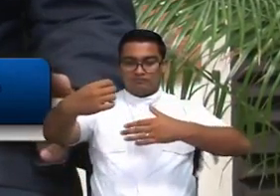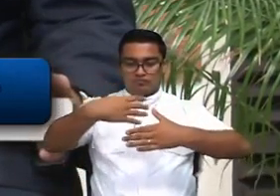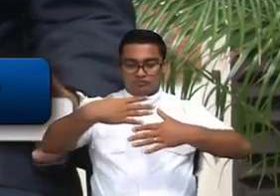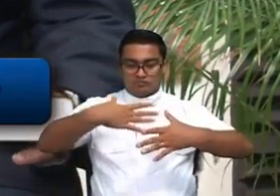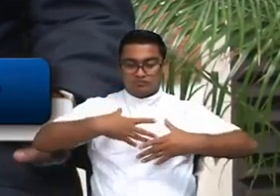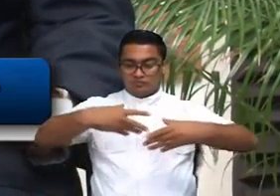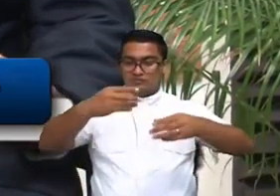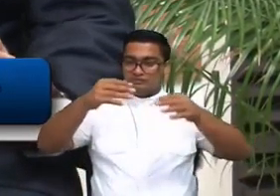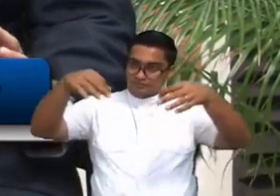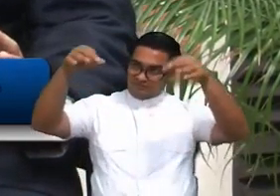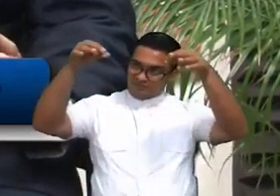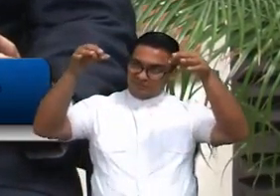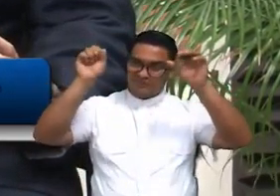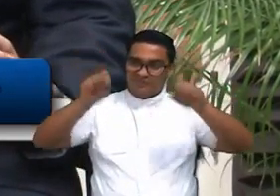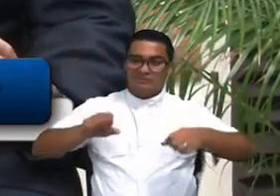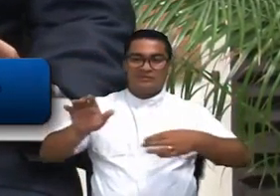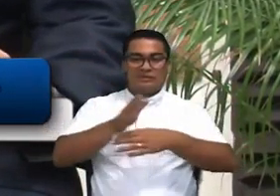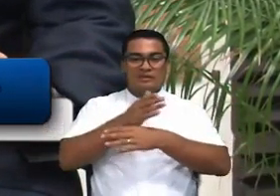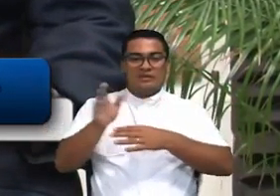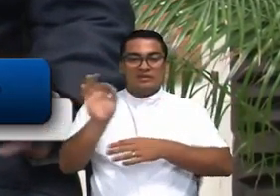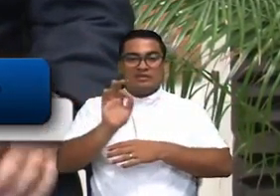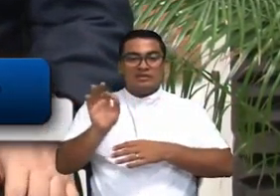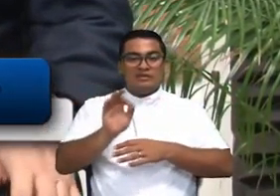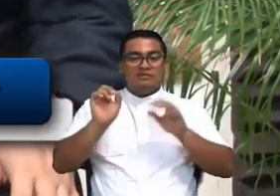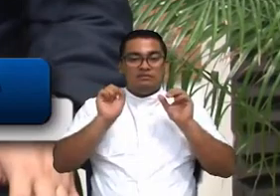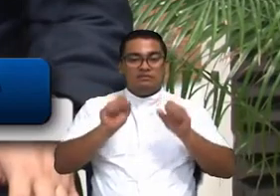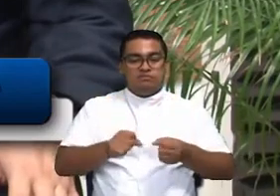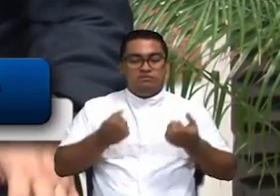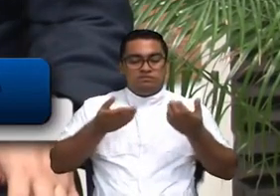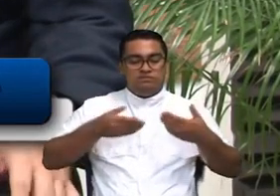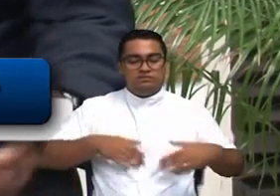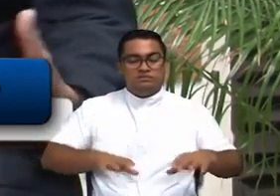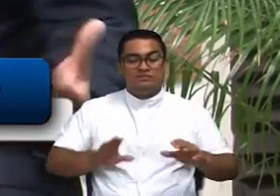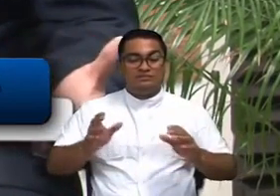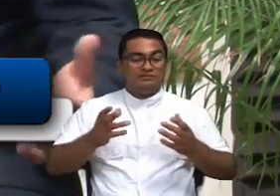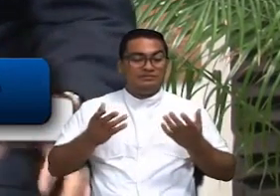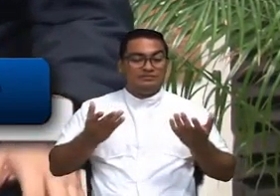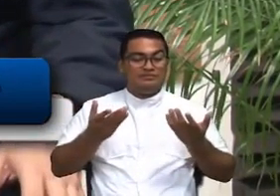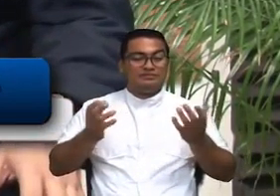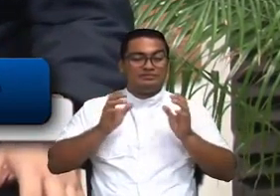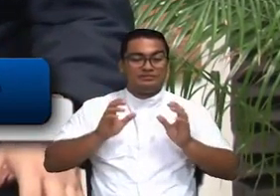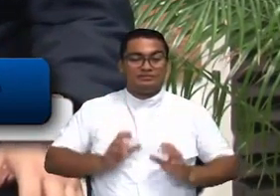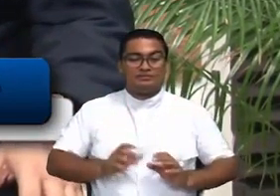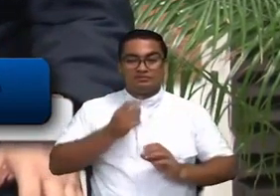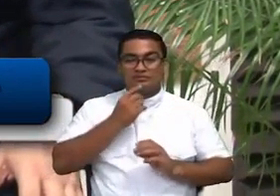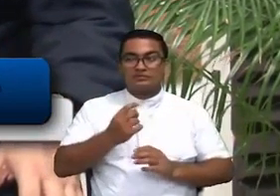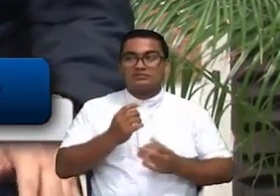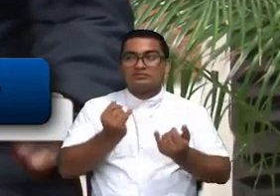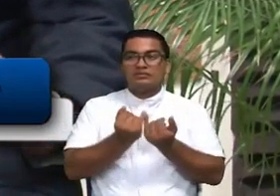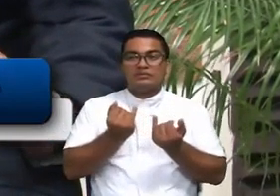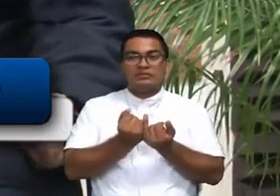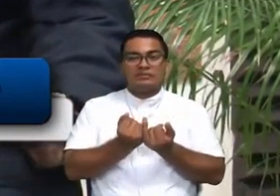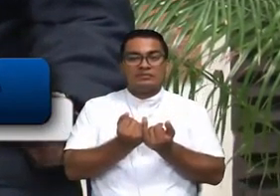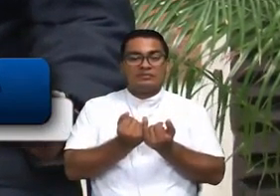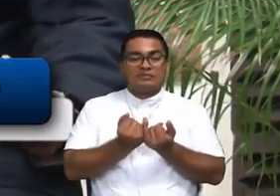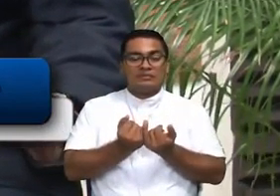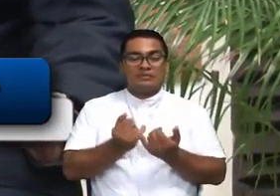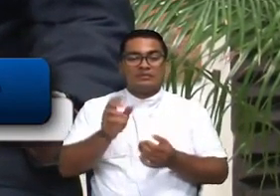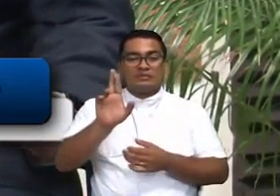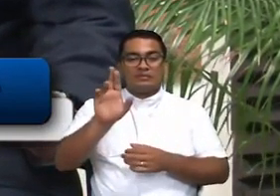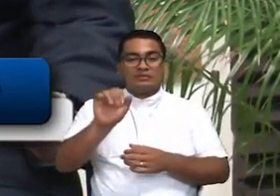tipo de lesiones destruyen la arquitectura normal del pulmón. Esto se puede ver gracias a una tomografía. La